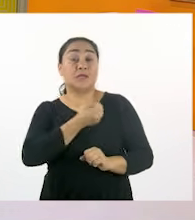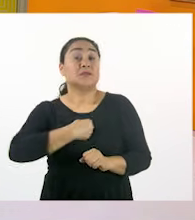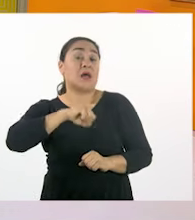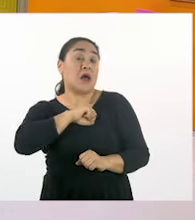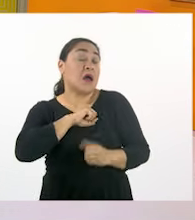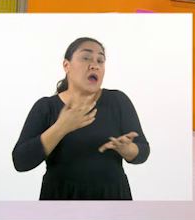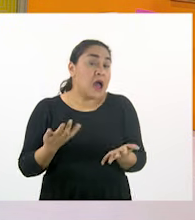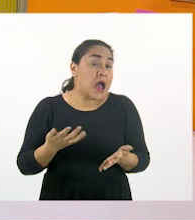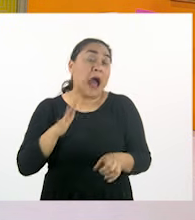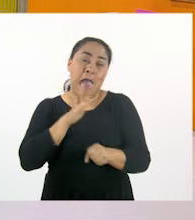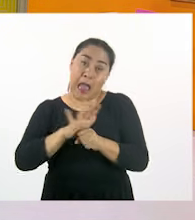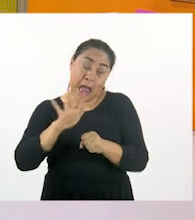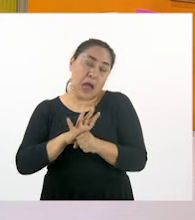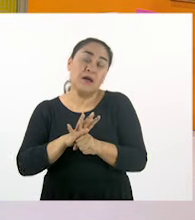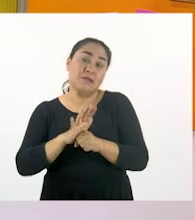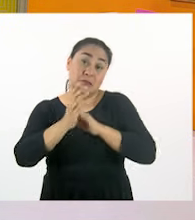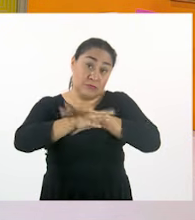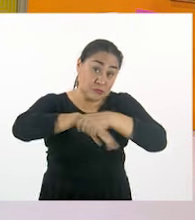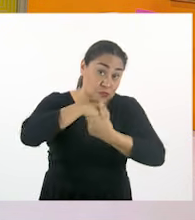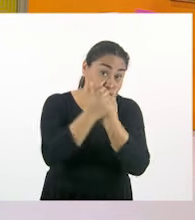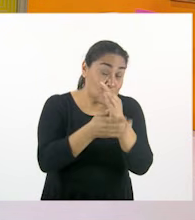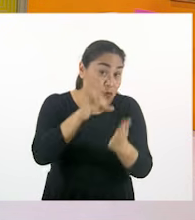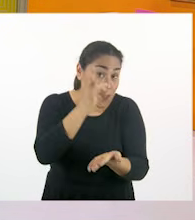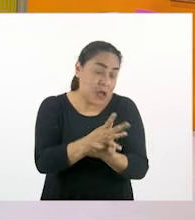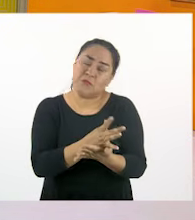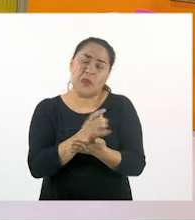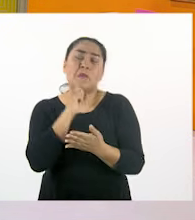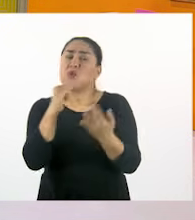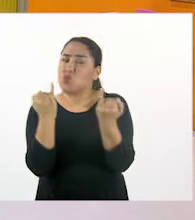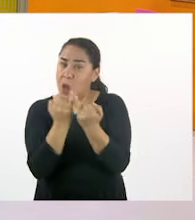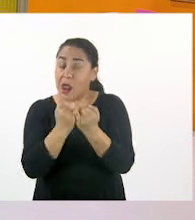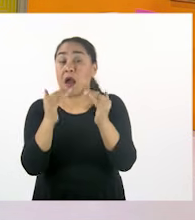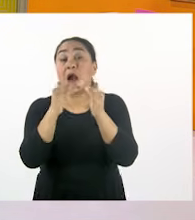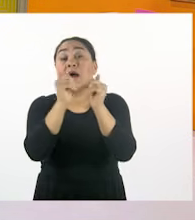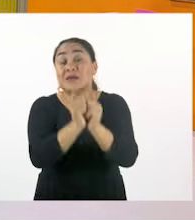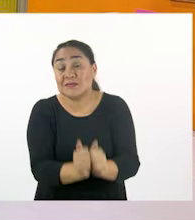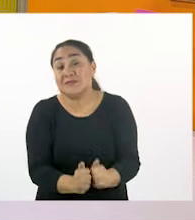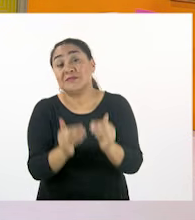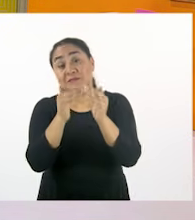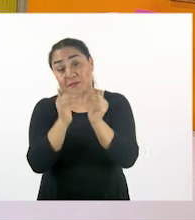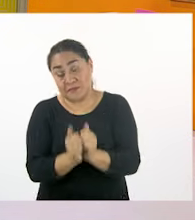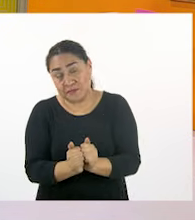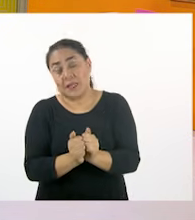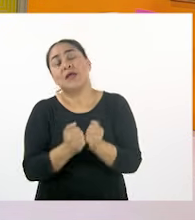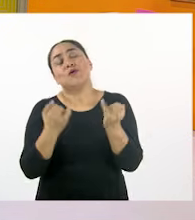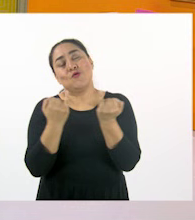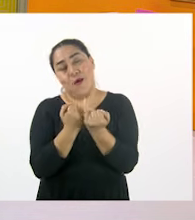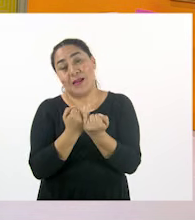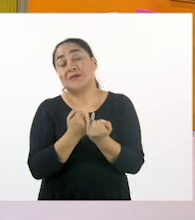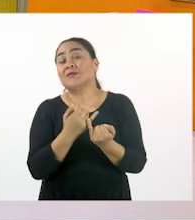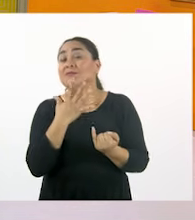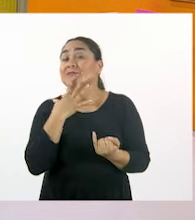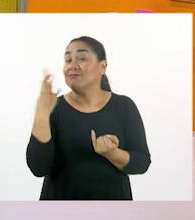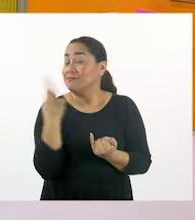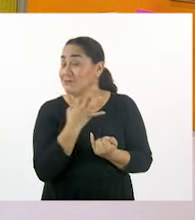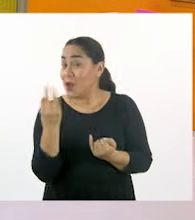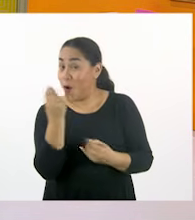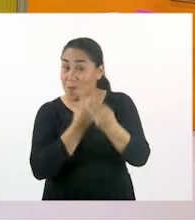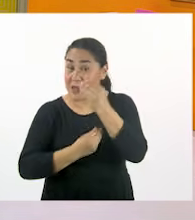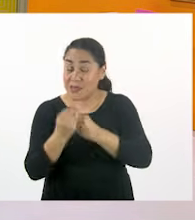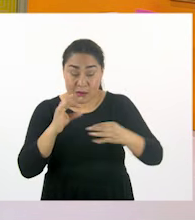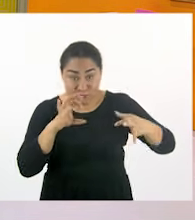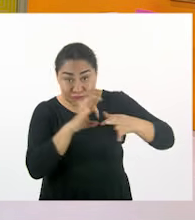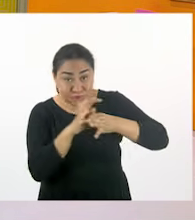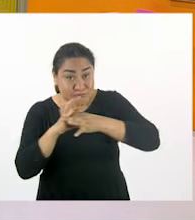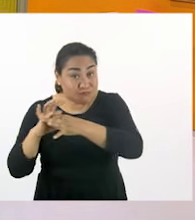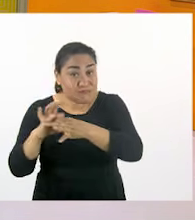través no solamente de lavarse las manos, sino también quedarse en casa y combinar nuestra rica comida nutritiva